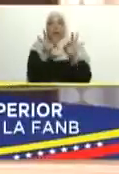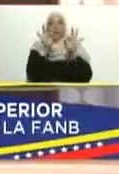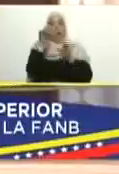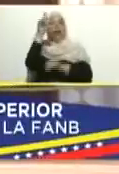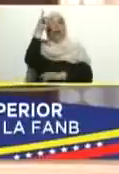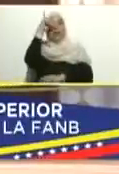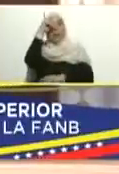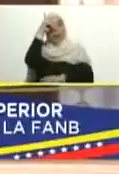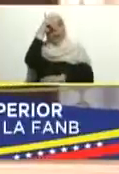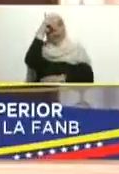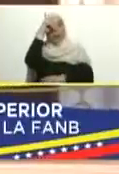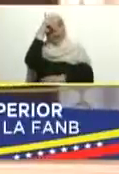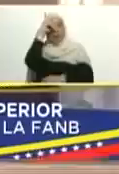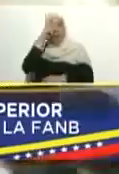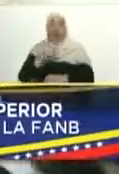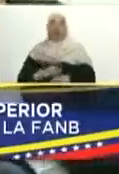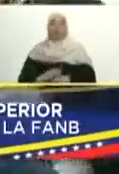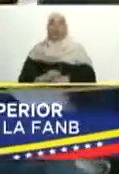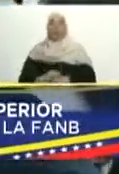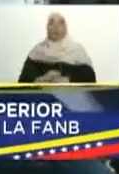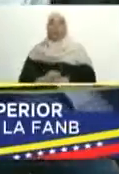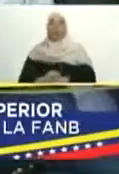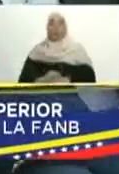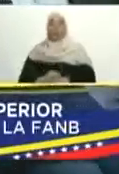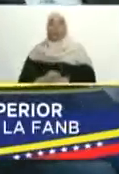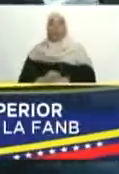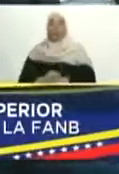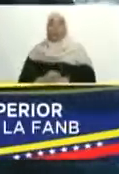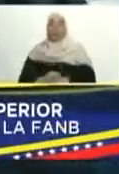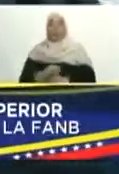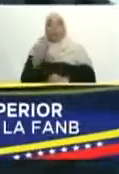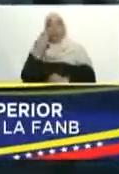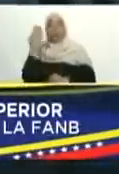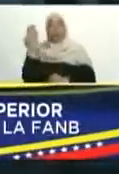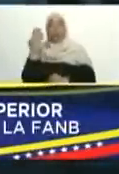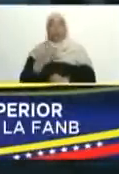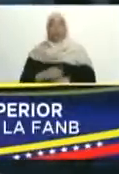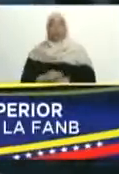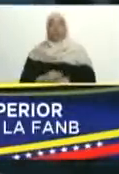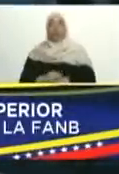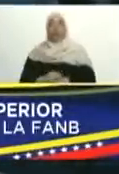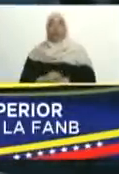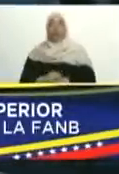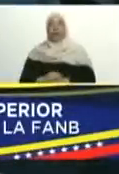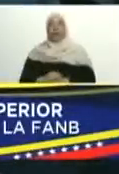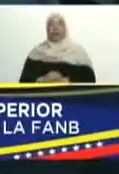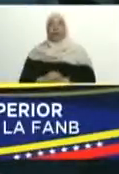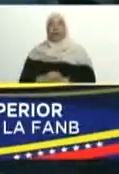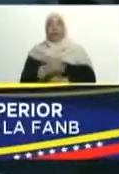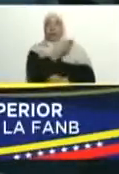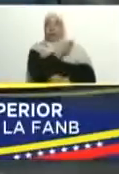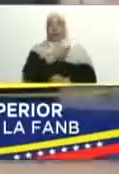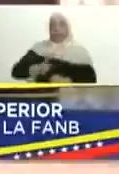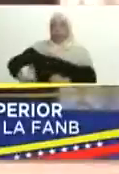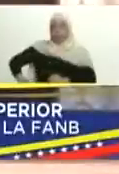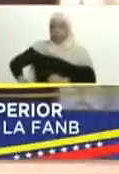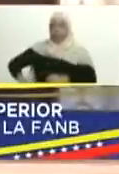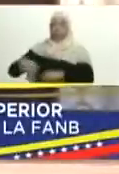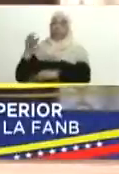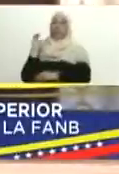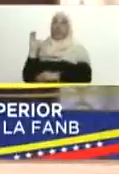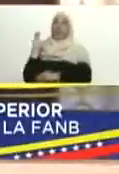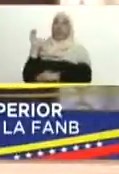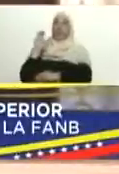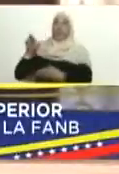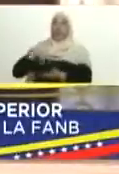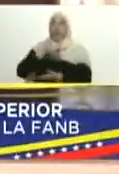Bolivariana de Venezuela, compañera Delcy Eloína Rodríguez Gómez, el presidente del Parlamento Nacional,